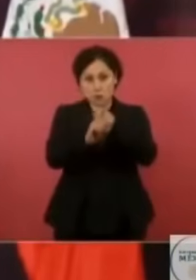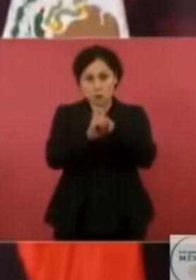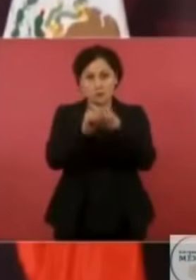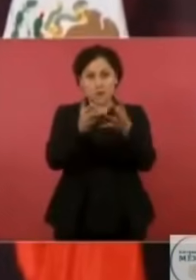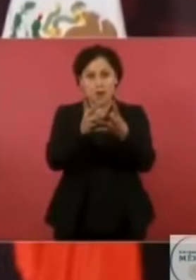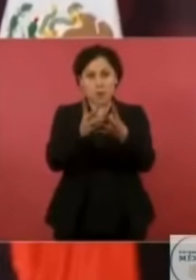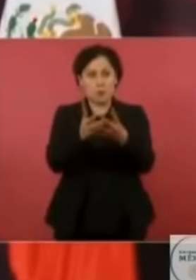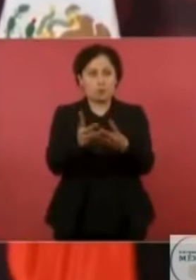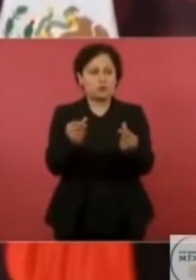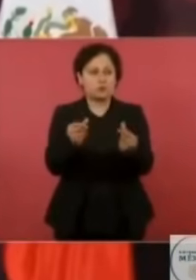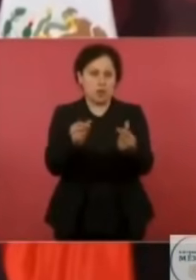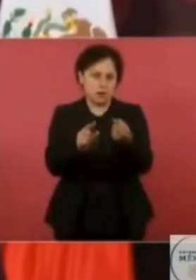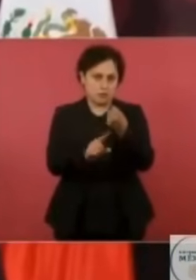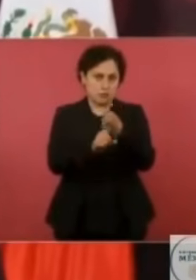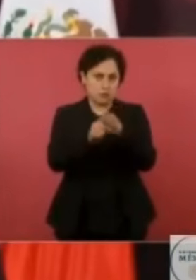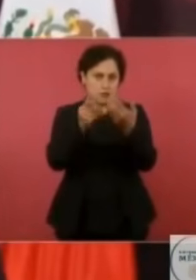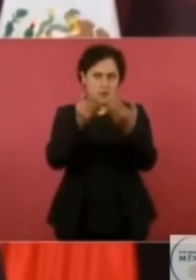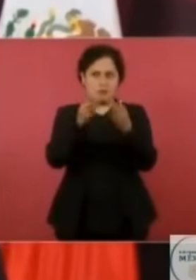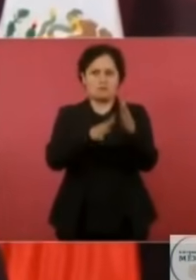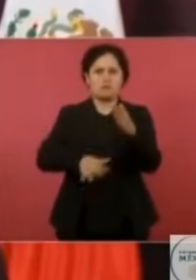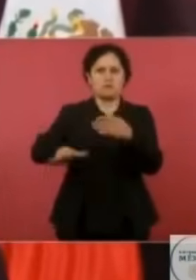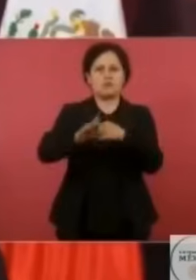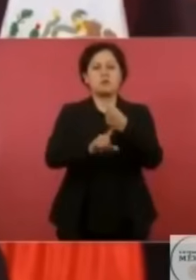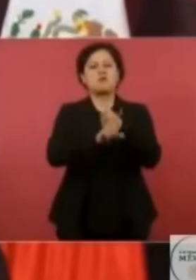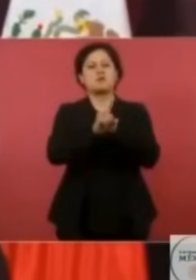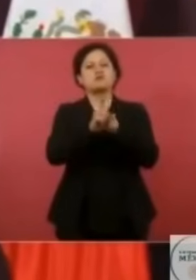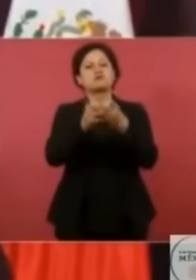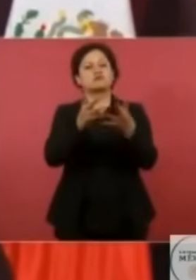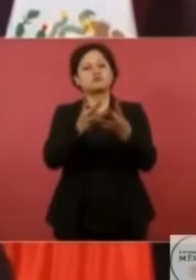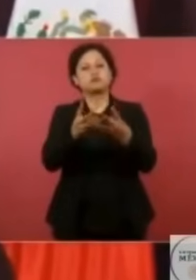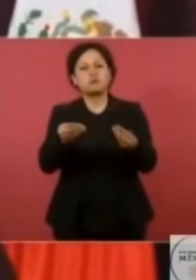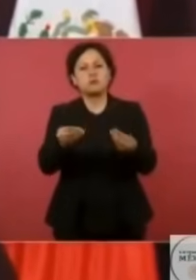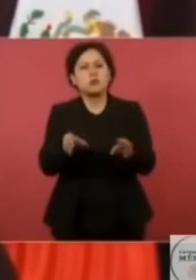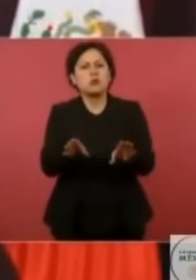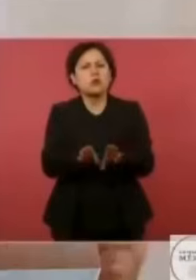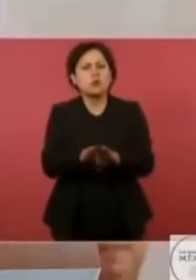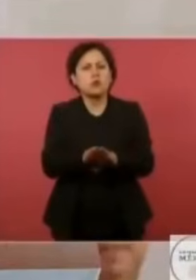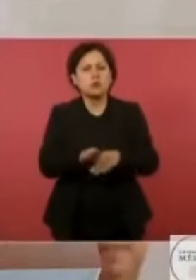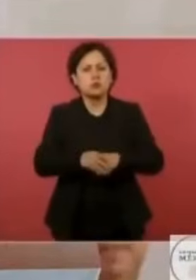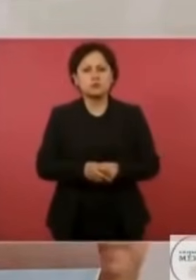público? El método democrático.